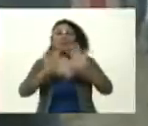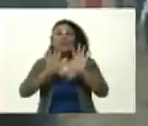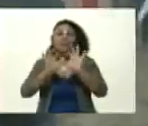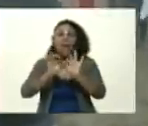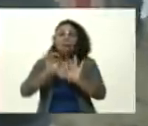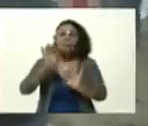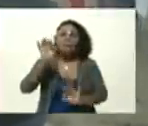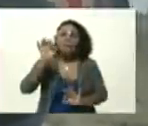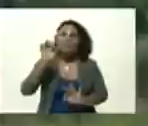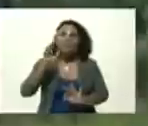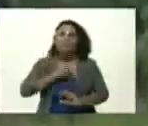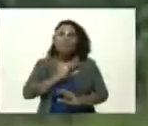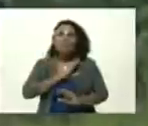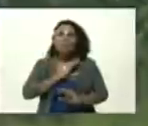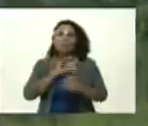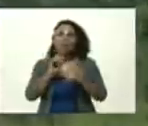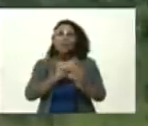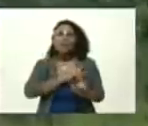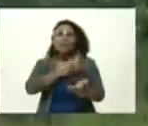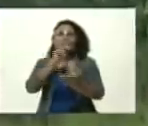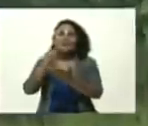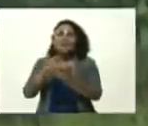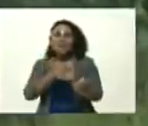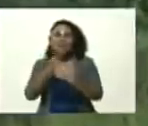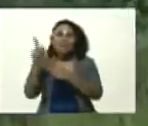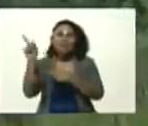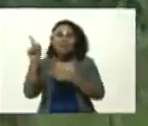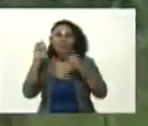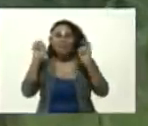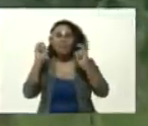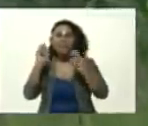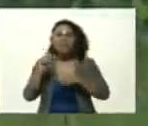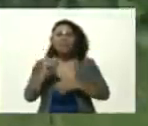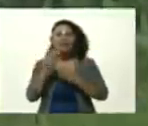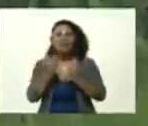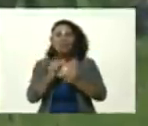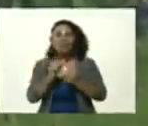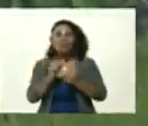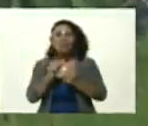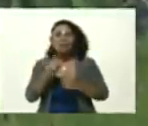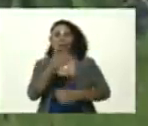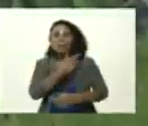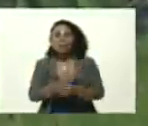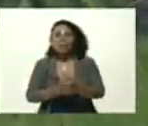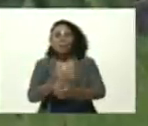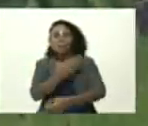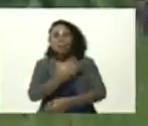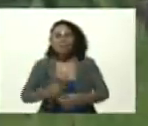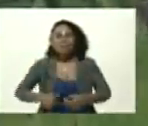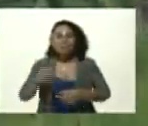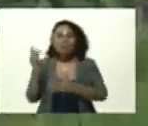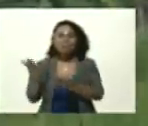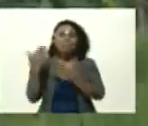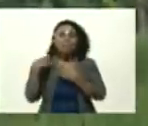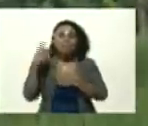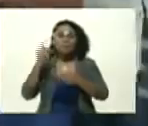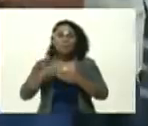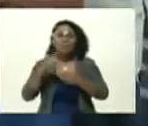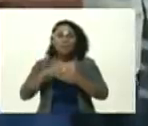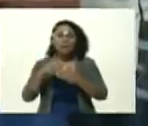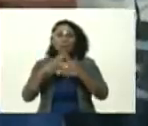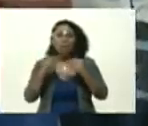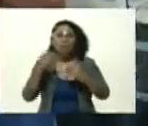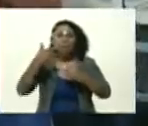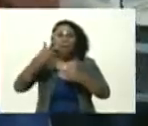que tenemos que llevar hasta el sitio. Hasta ahora estamos trasladando, están en el sitio 6 yumbos, hermano presidente. Hemos recibido el apoyo de PDVSA para todo el